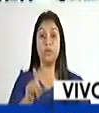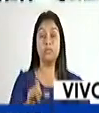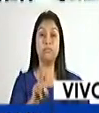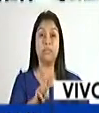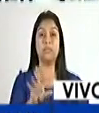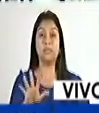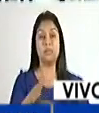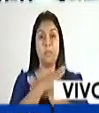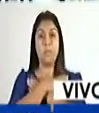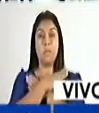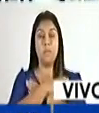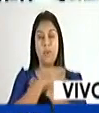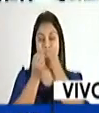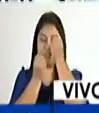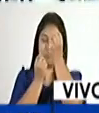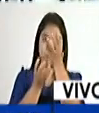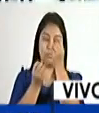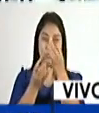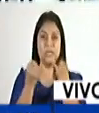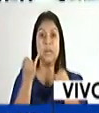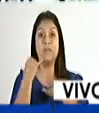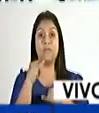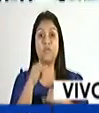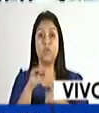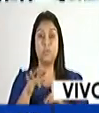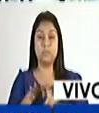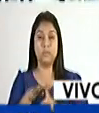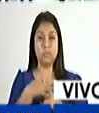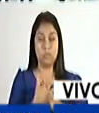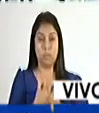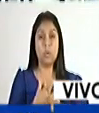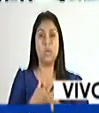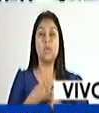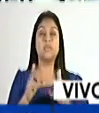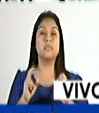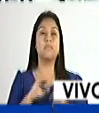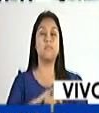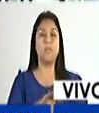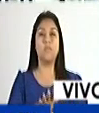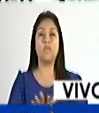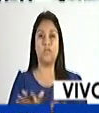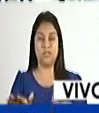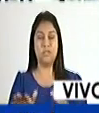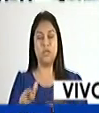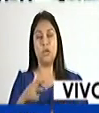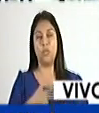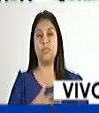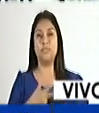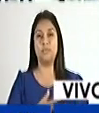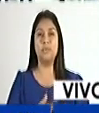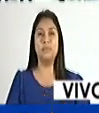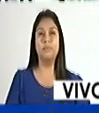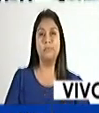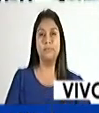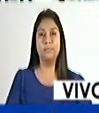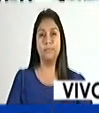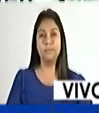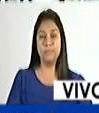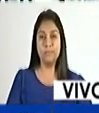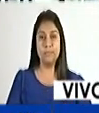El 25 de mayo les brindaré el informe de la situación de casos de coronavirus COVID-19 en